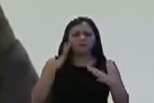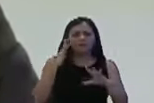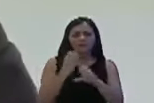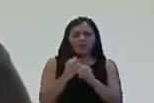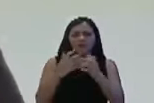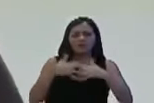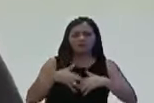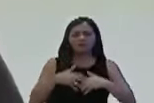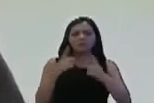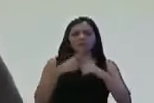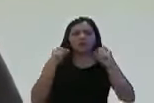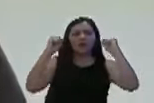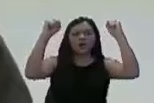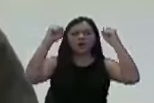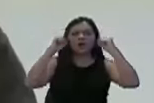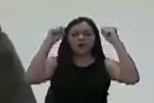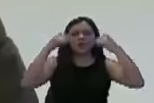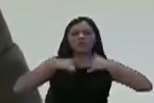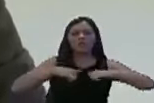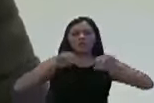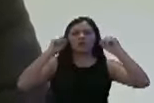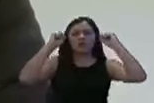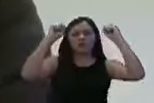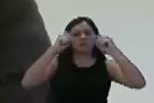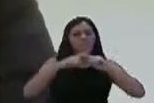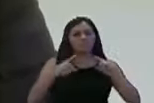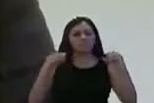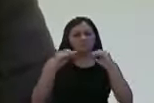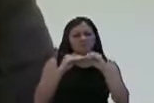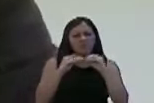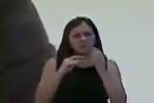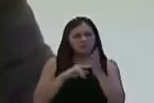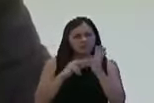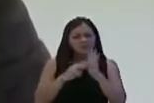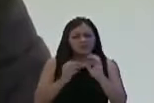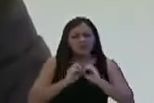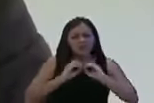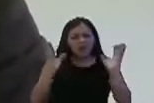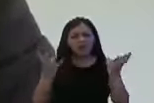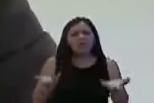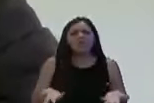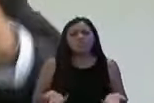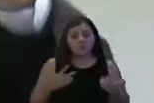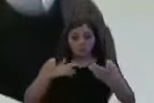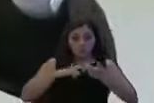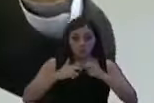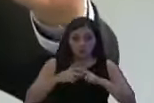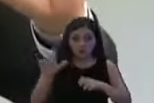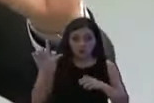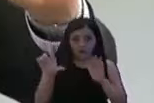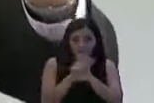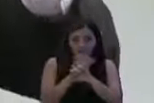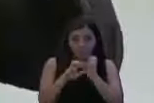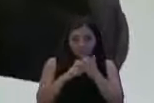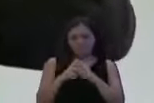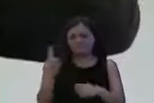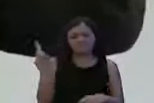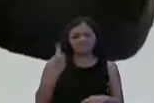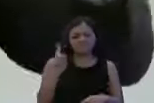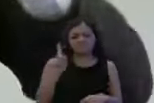manifestaciones siguen más claro no cant un gallo porque no era el problema de las leyes es la estrategia